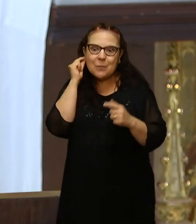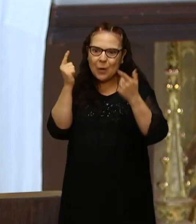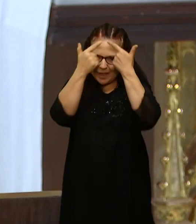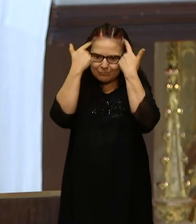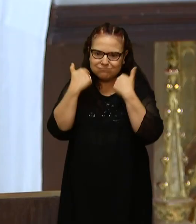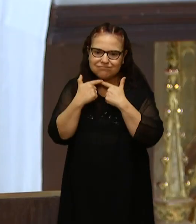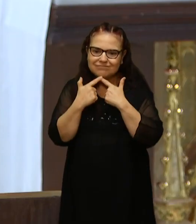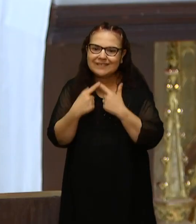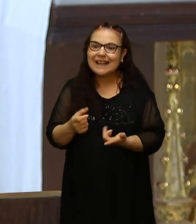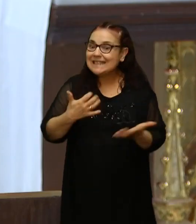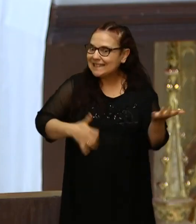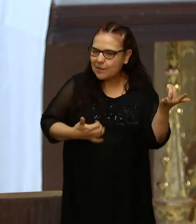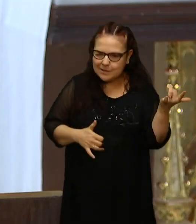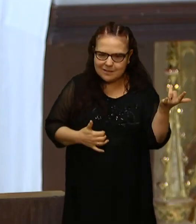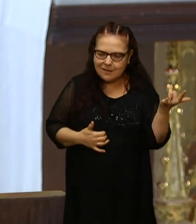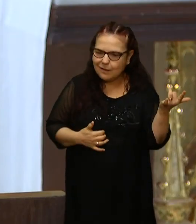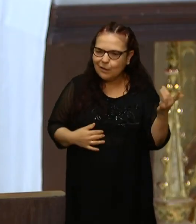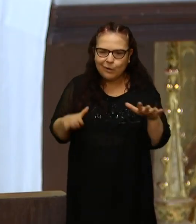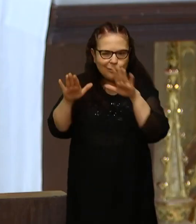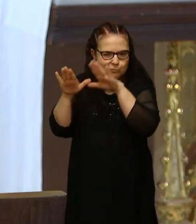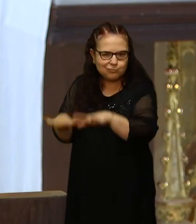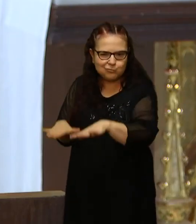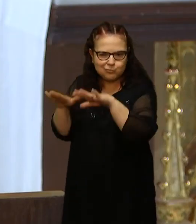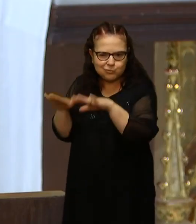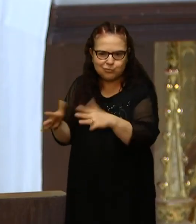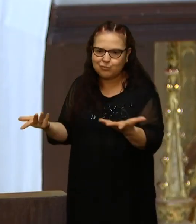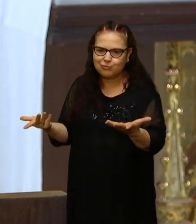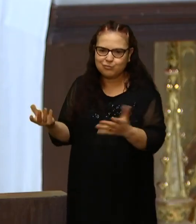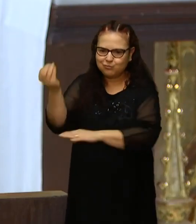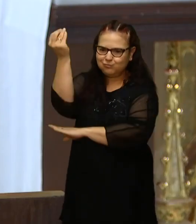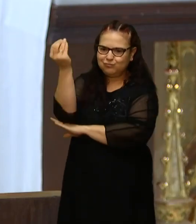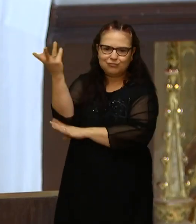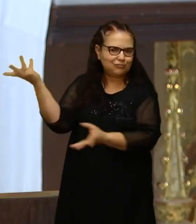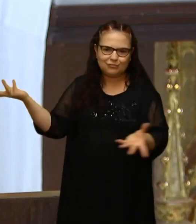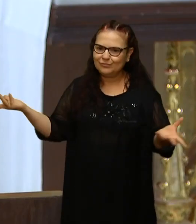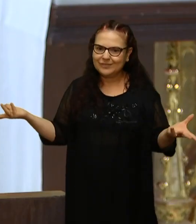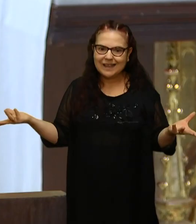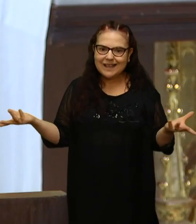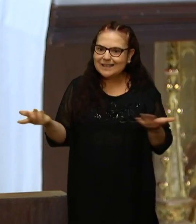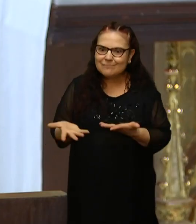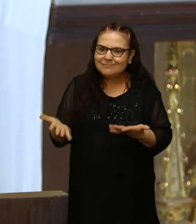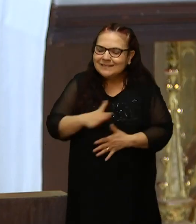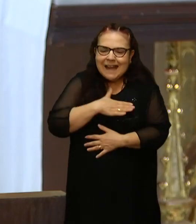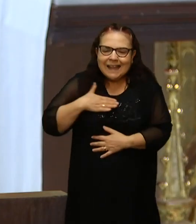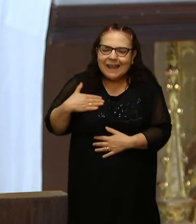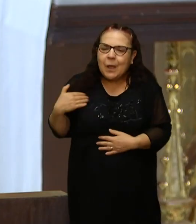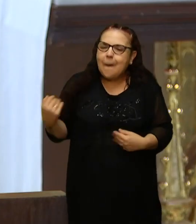Sevilla es no ya admirada, es que se le quiere